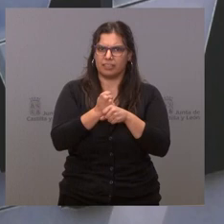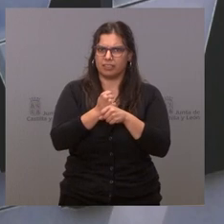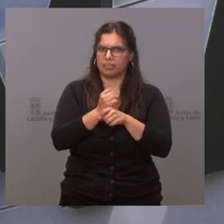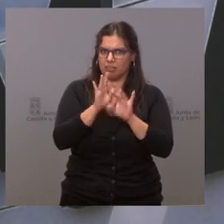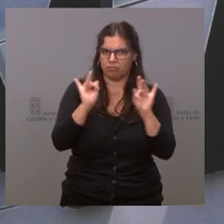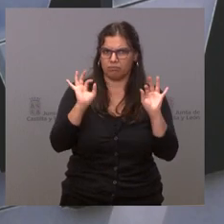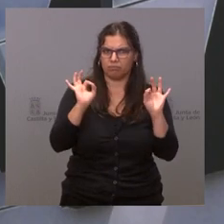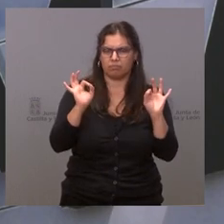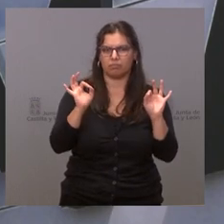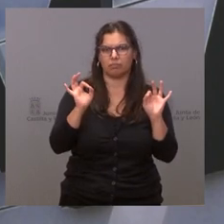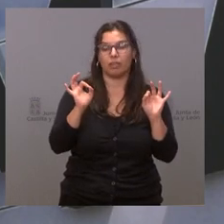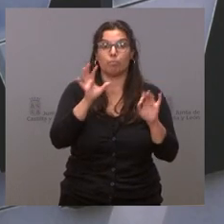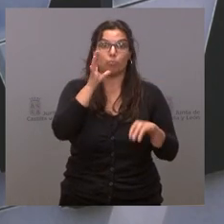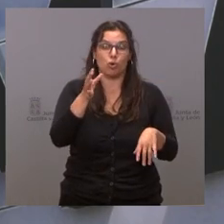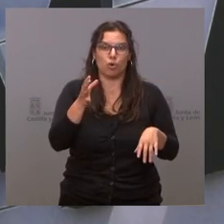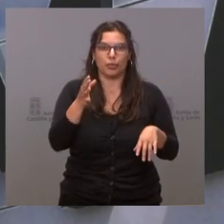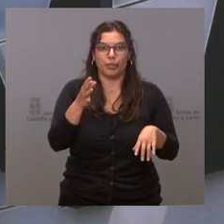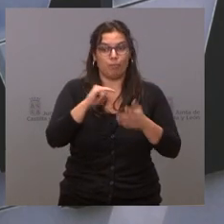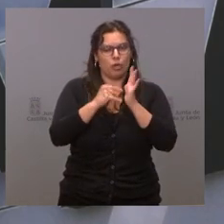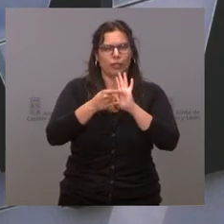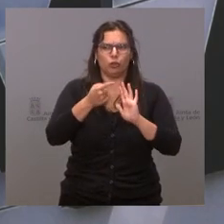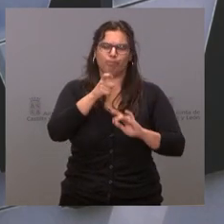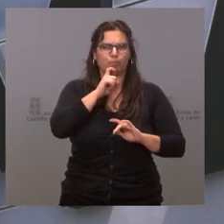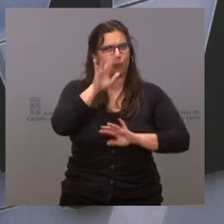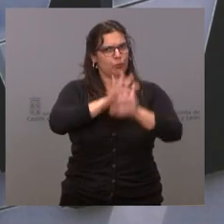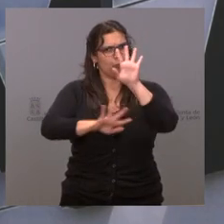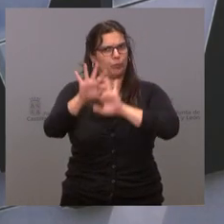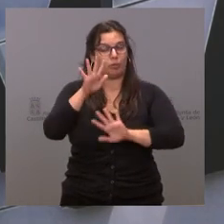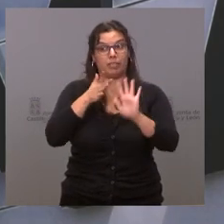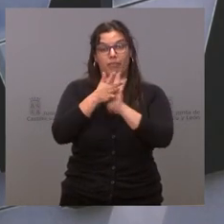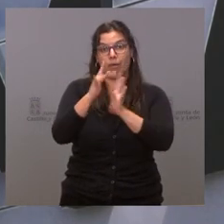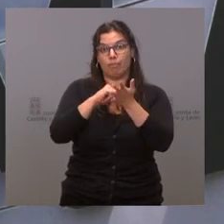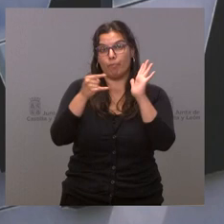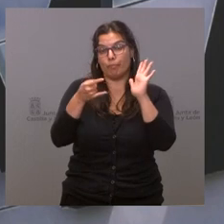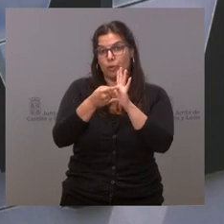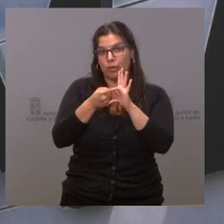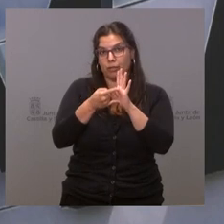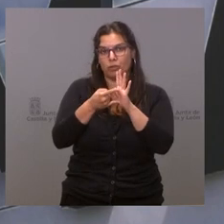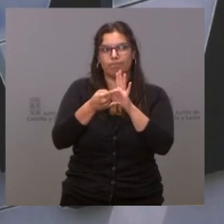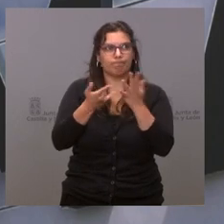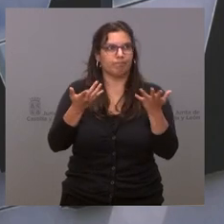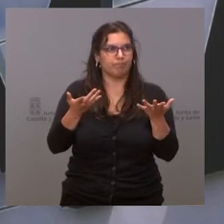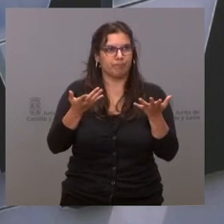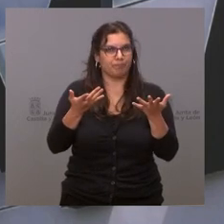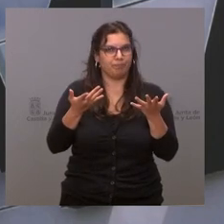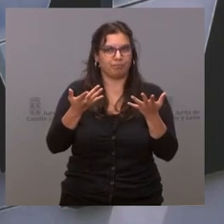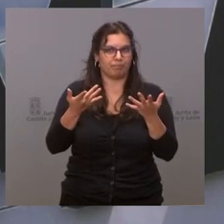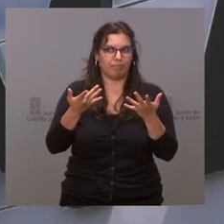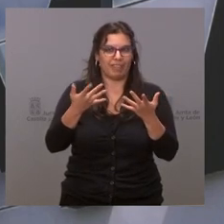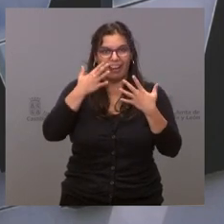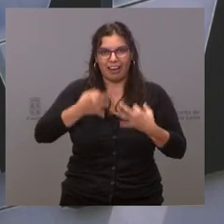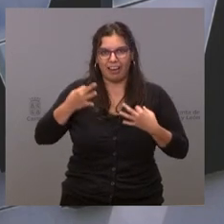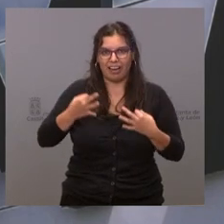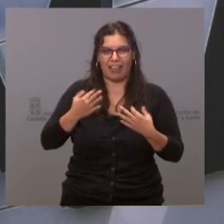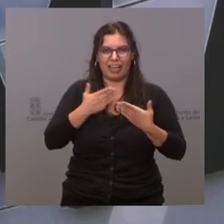dada la gran complejidad del proyecto estamos hablando de un proyecto que son décadas de